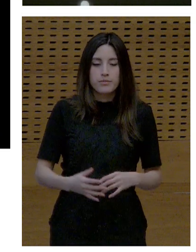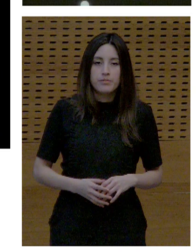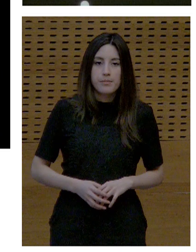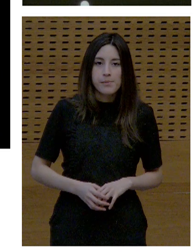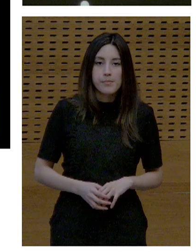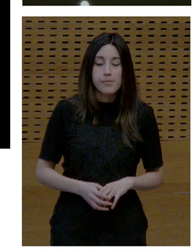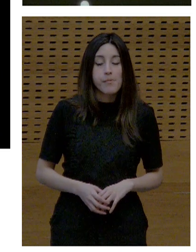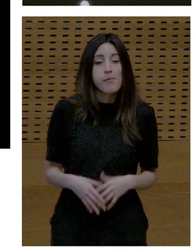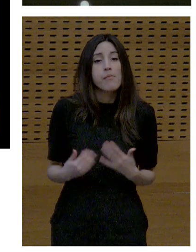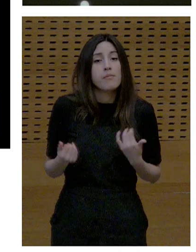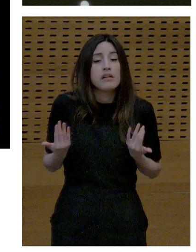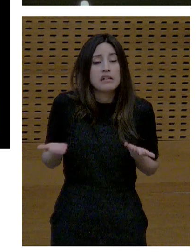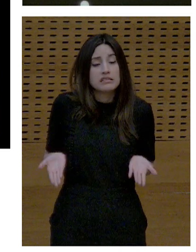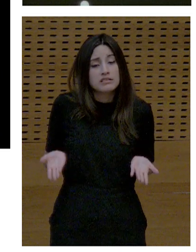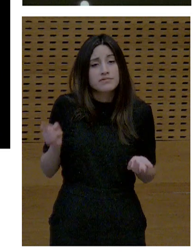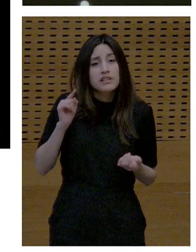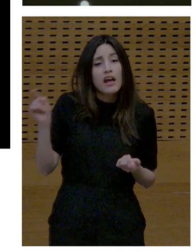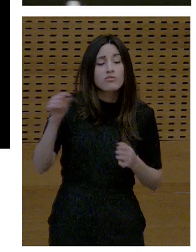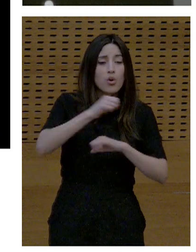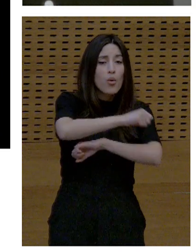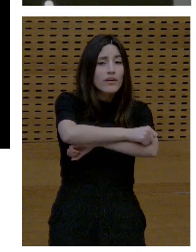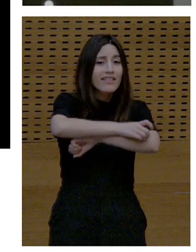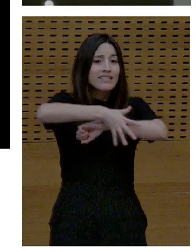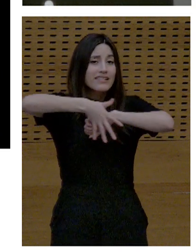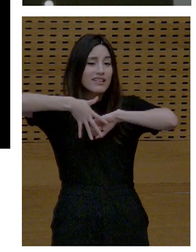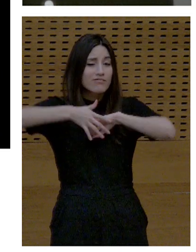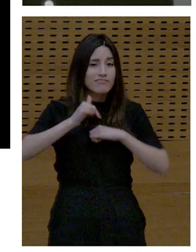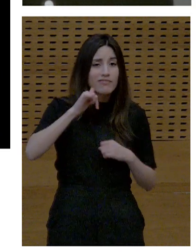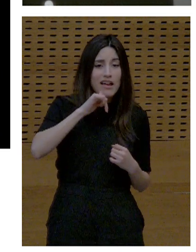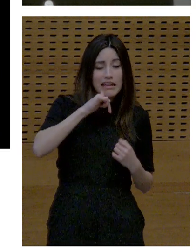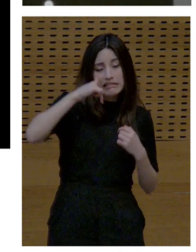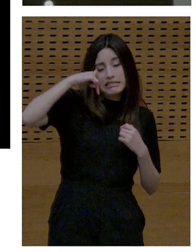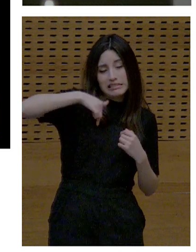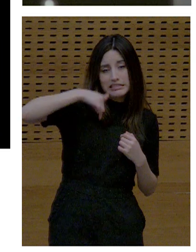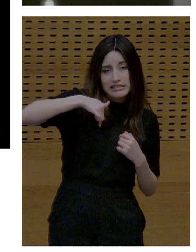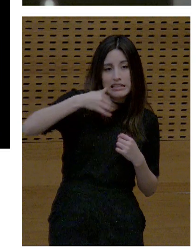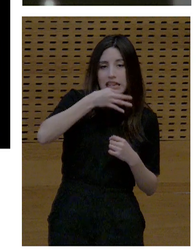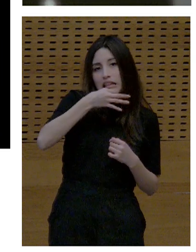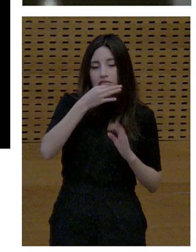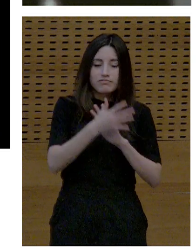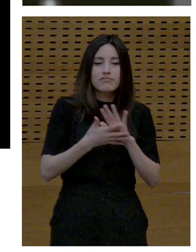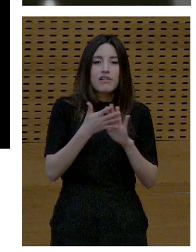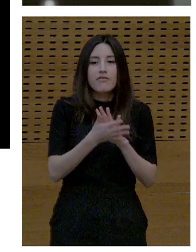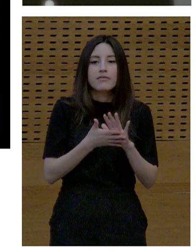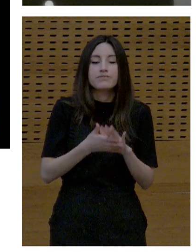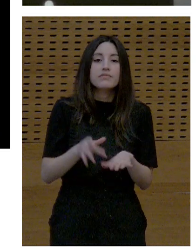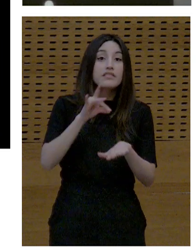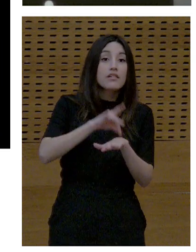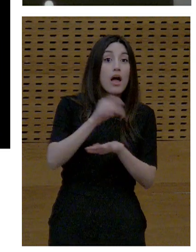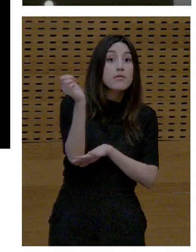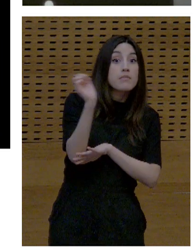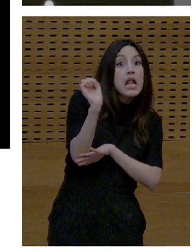Entonces, este es un poco un pequeño esquema de lo que voy a tratar esta tarde. La enfermedad de Parkinson, cómo y cuándo